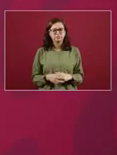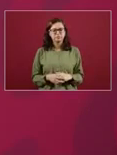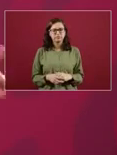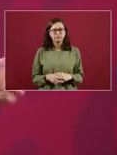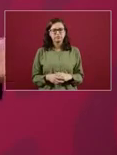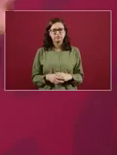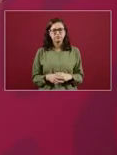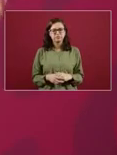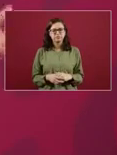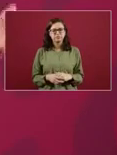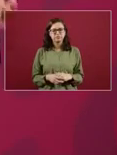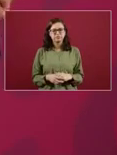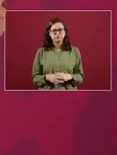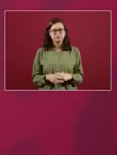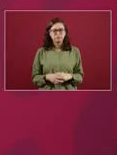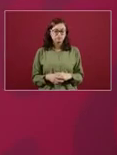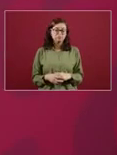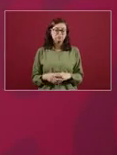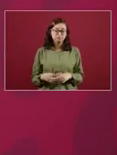Tenemos que ir